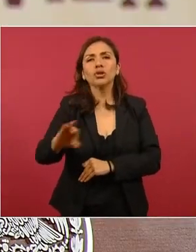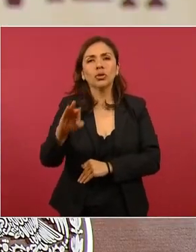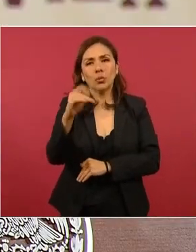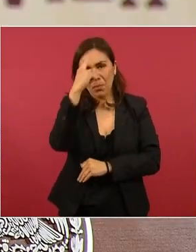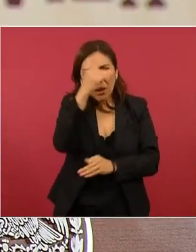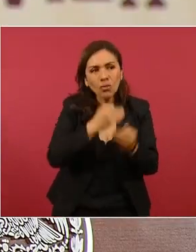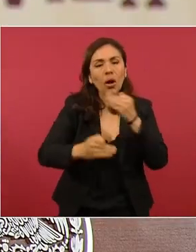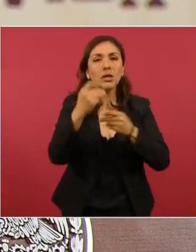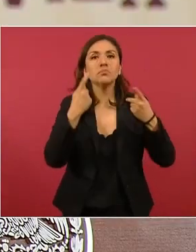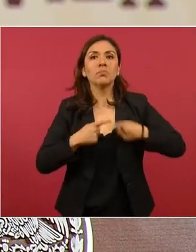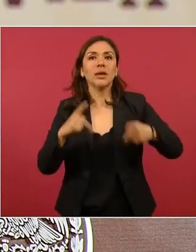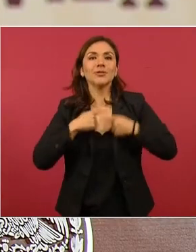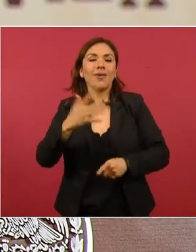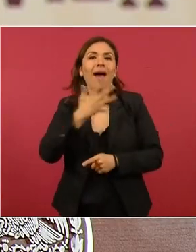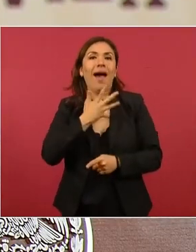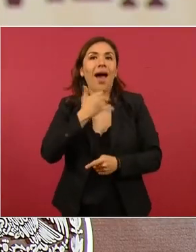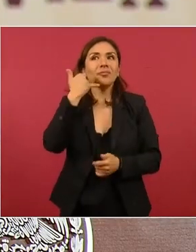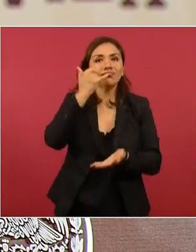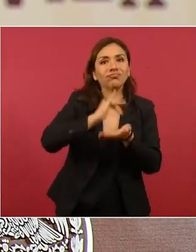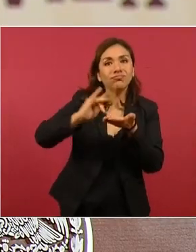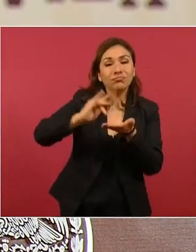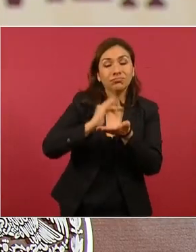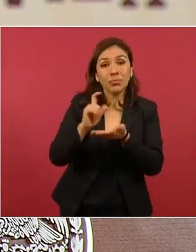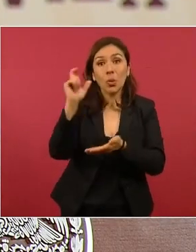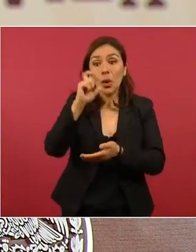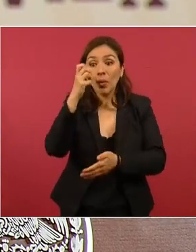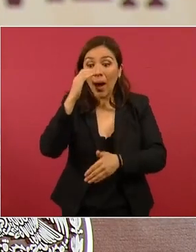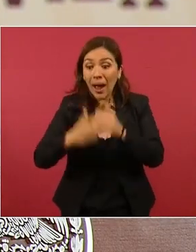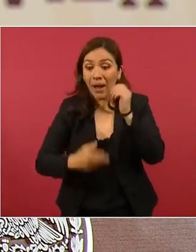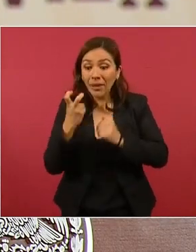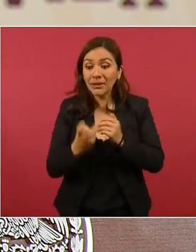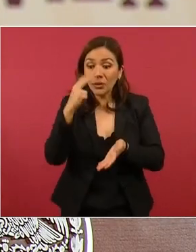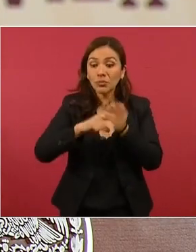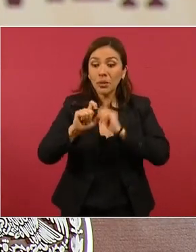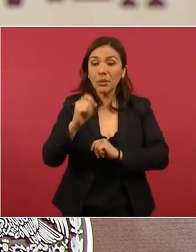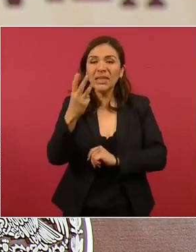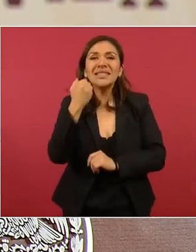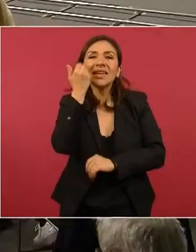población y la meta al final del año será tener